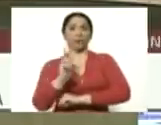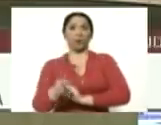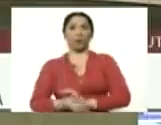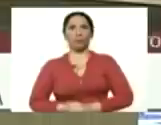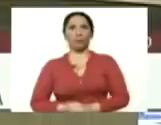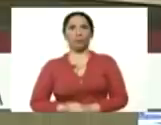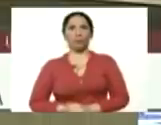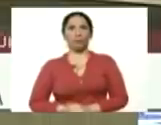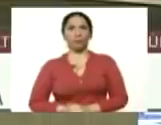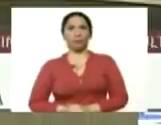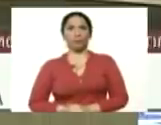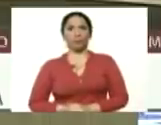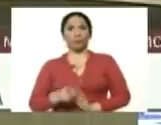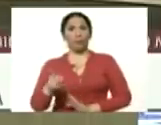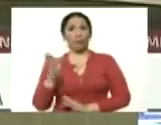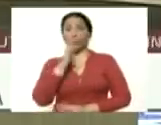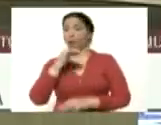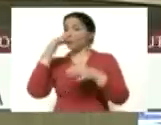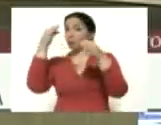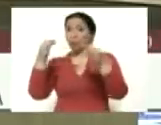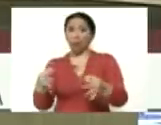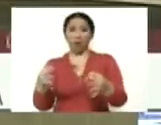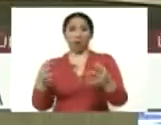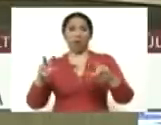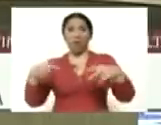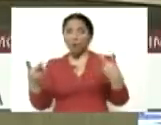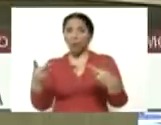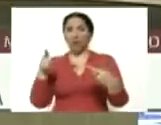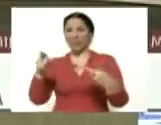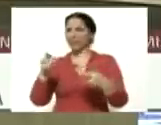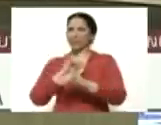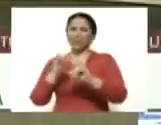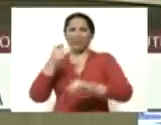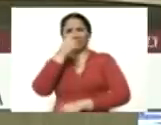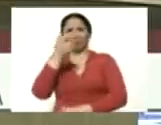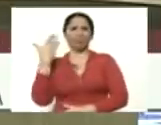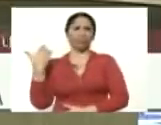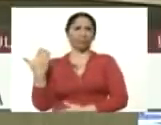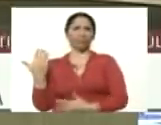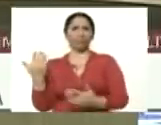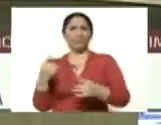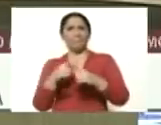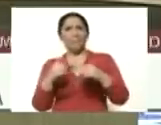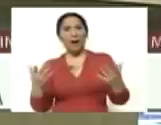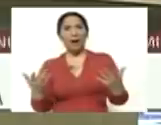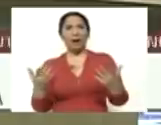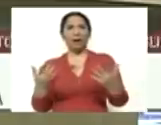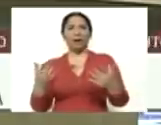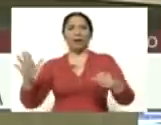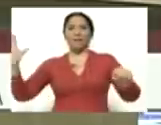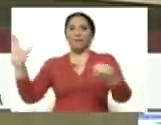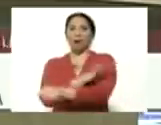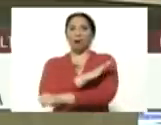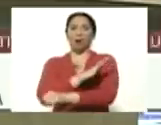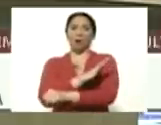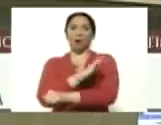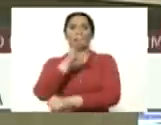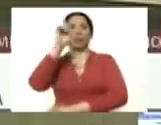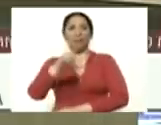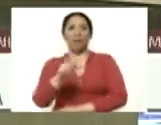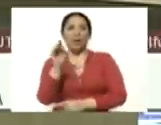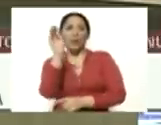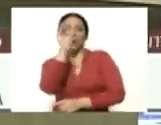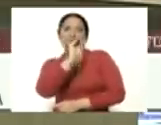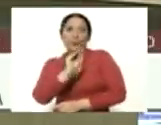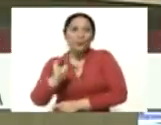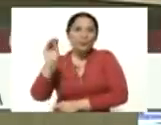venezolanos. Y eso no es nuevo, eso ya pasó. Para tapar y para maquillar